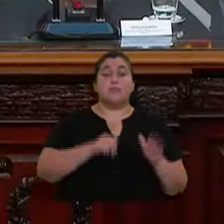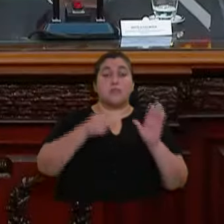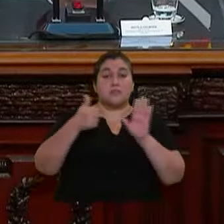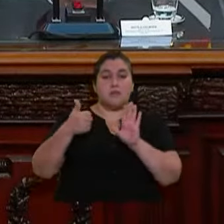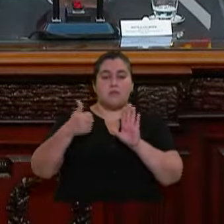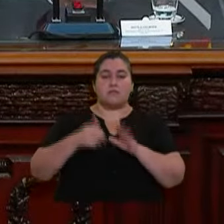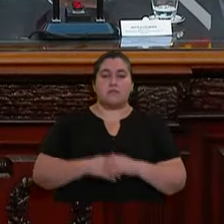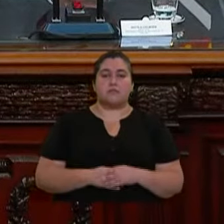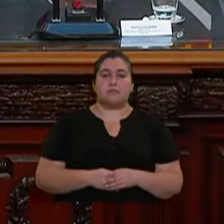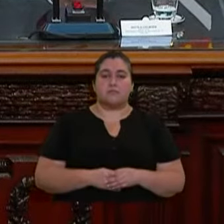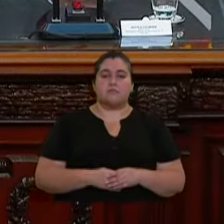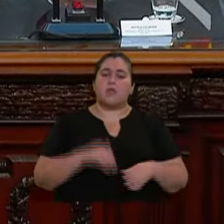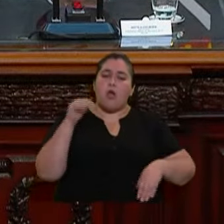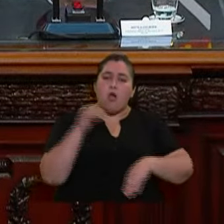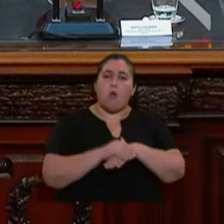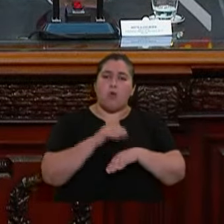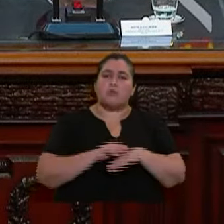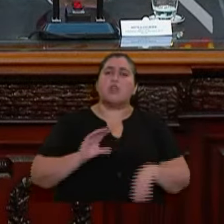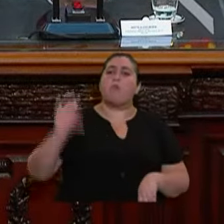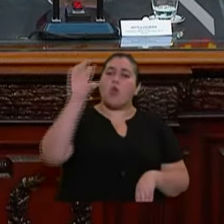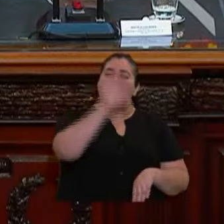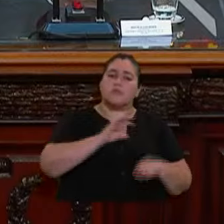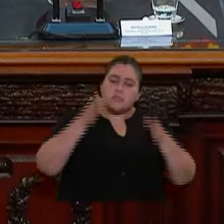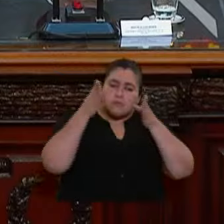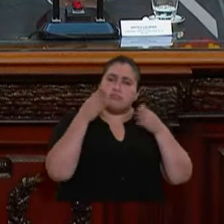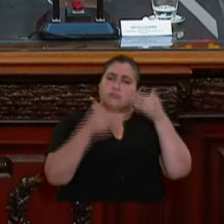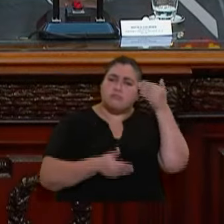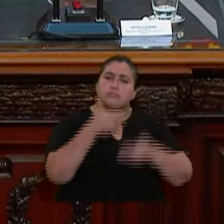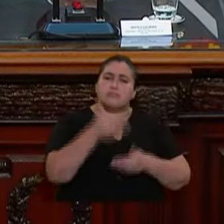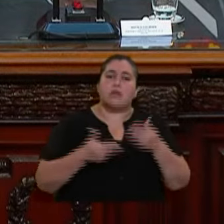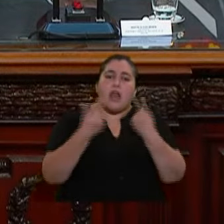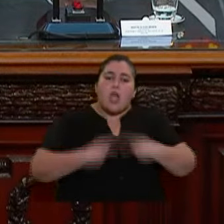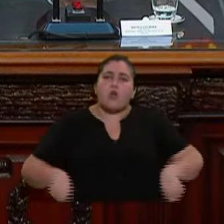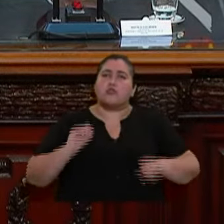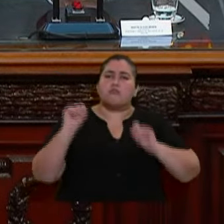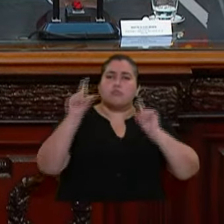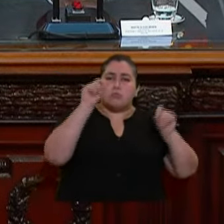6. Un compromiso de las provincias de avanzar en la explotación de los recursos